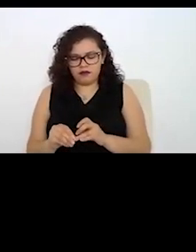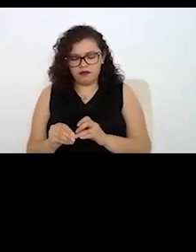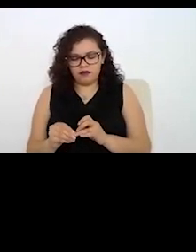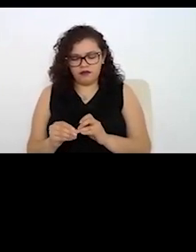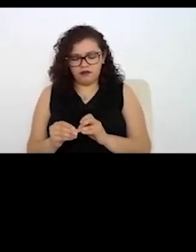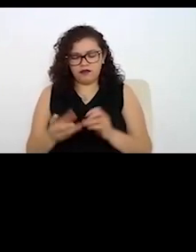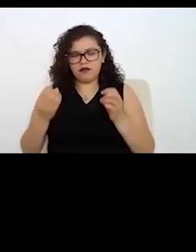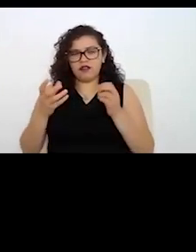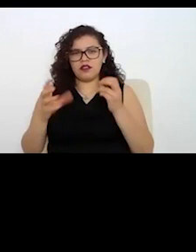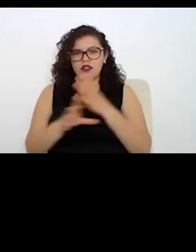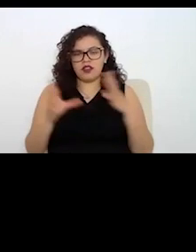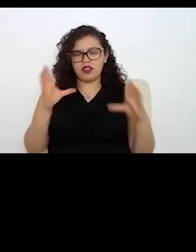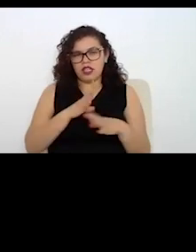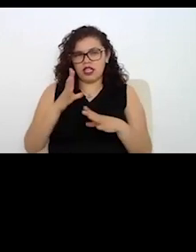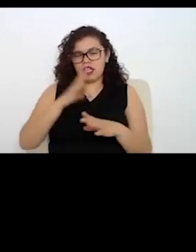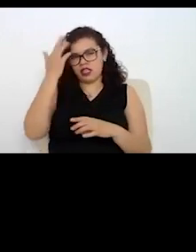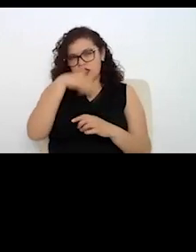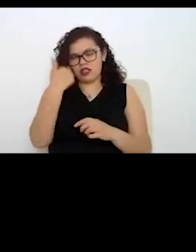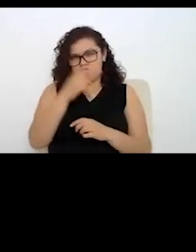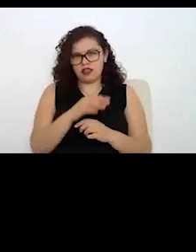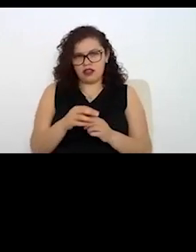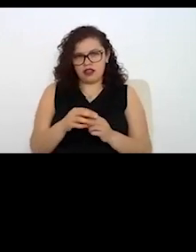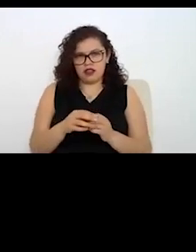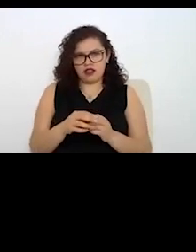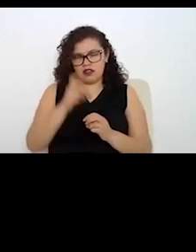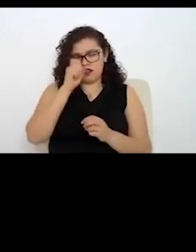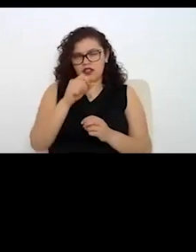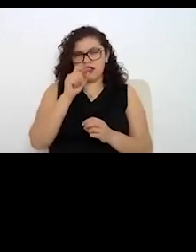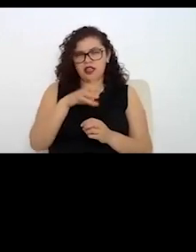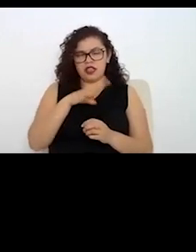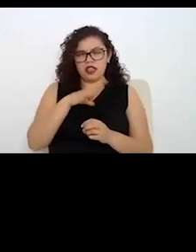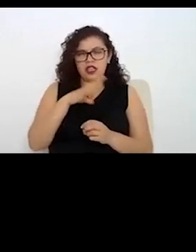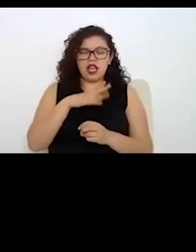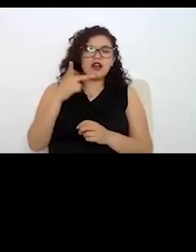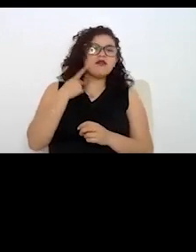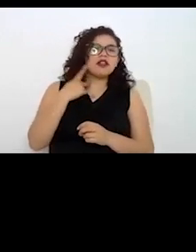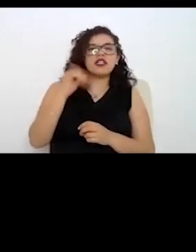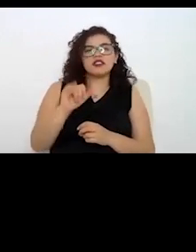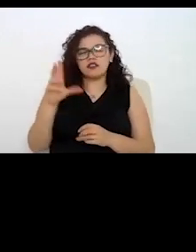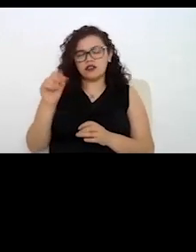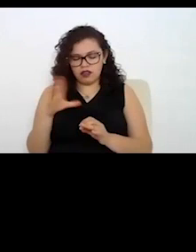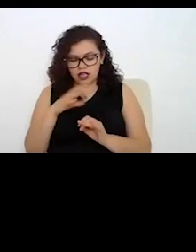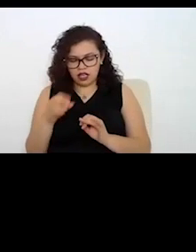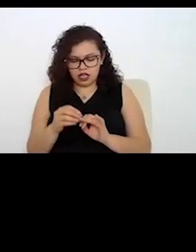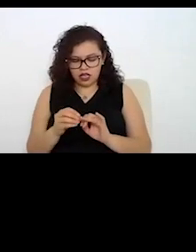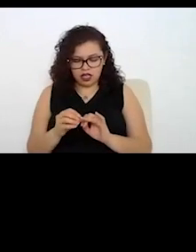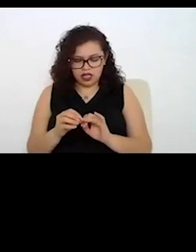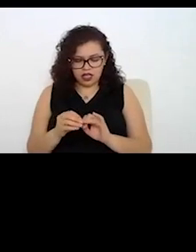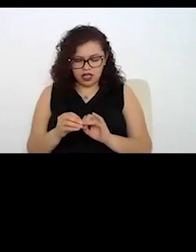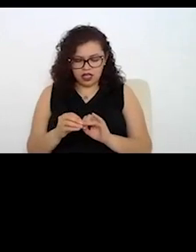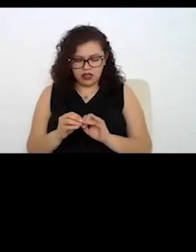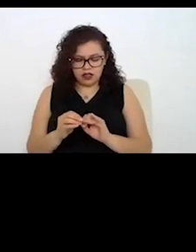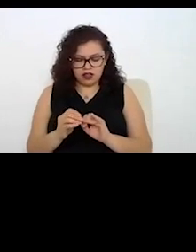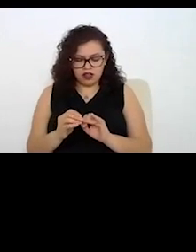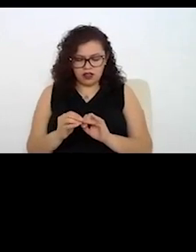en este caso. Tal es el caso de si tienen o no tienen esta política, si tienen los acuerdos a que llegaron con